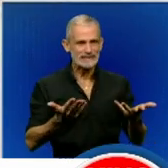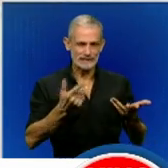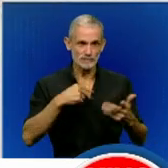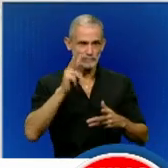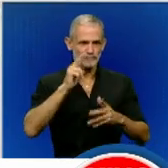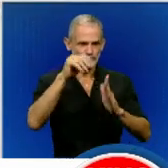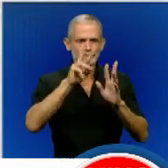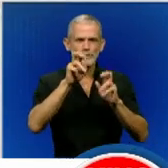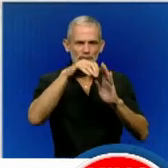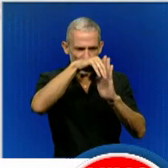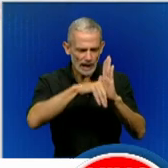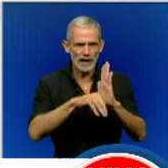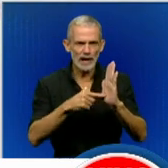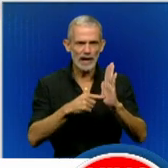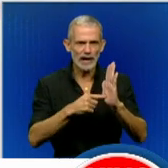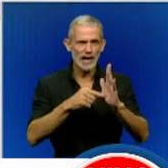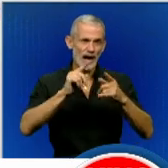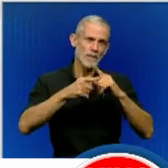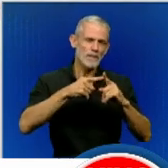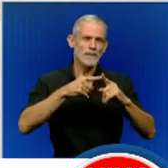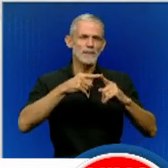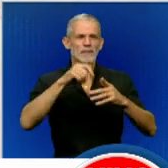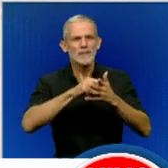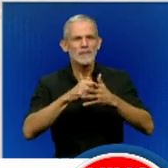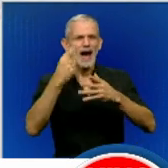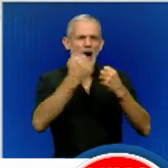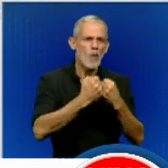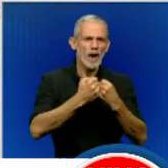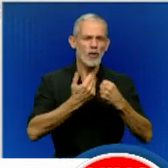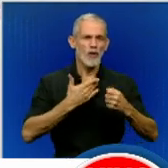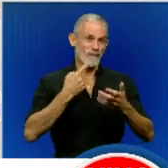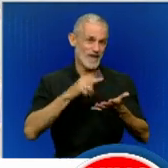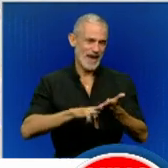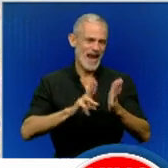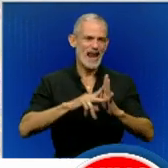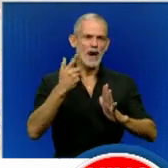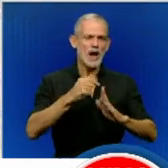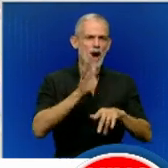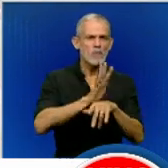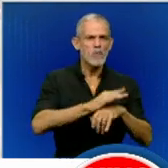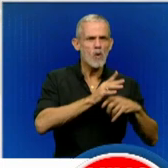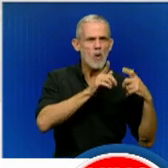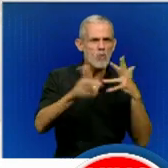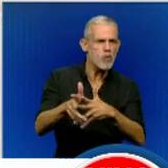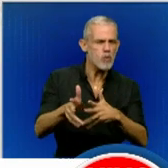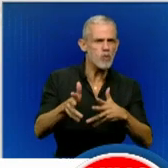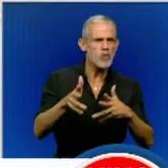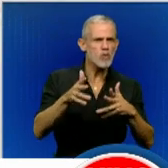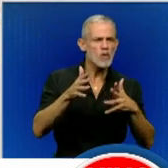el propio contenido del pacto fiscal del consenso fiscal un ataque muy